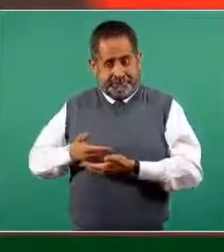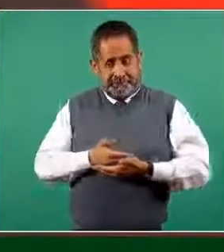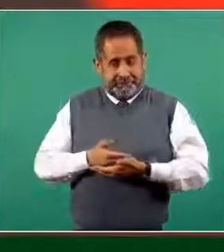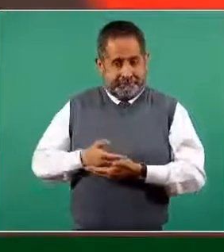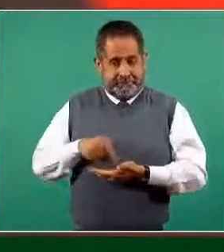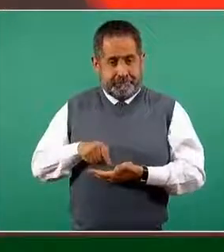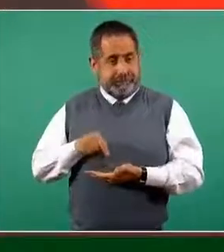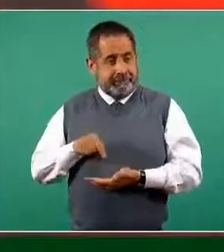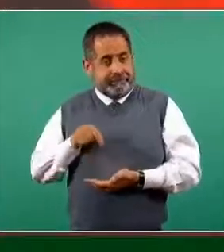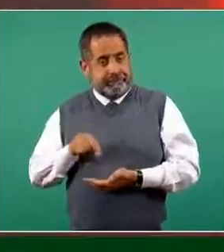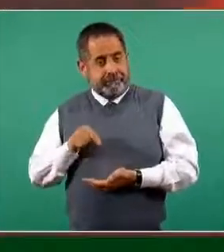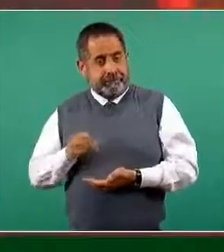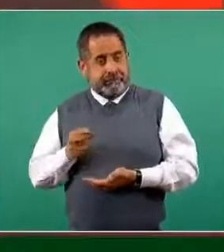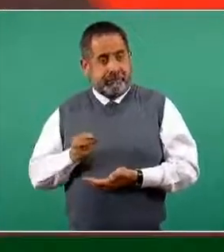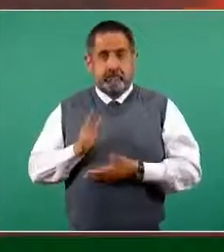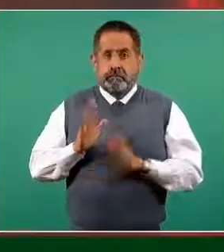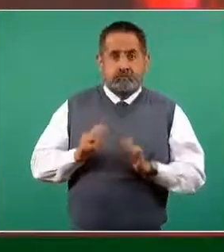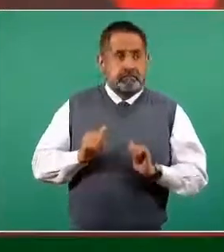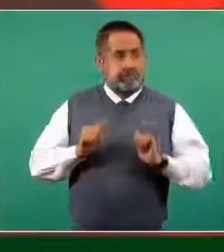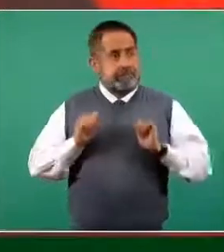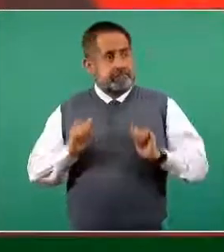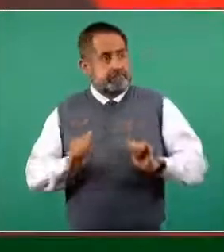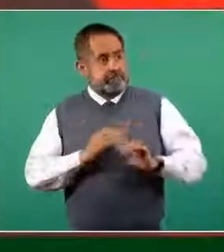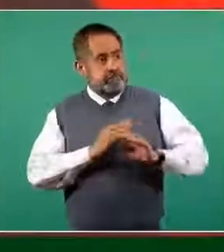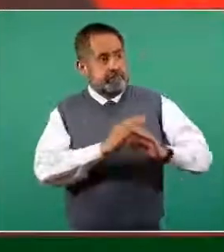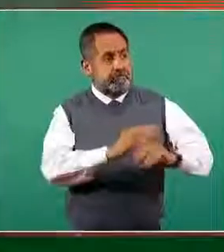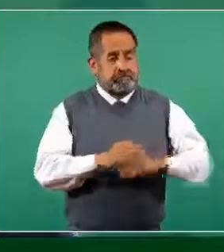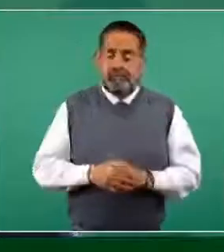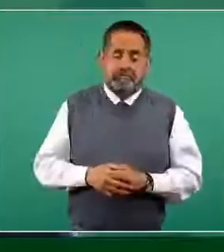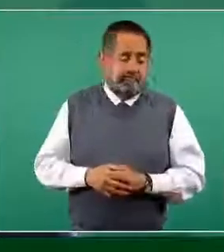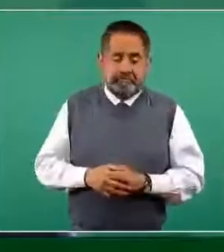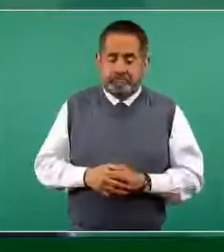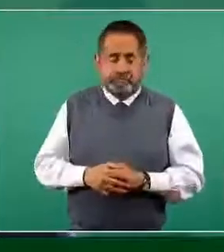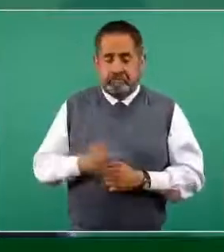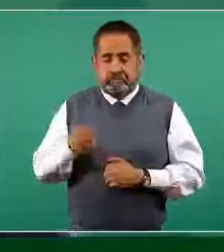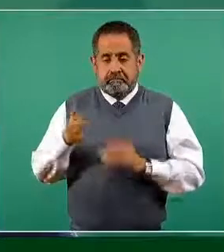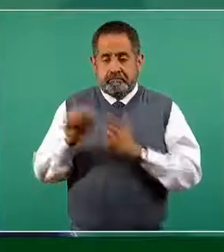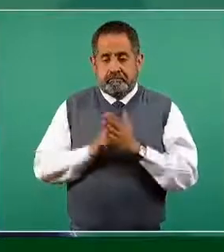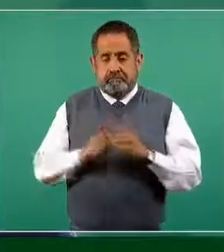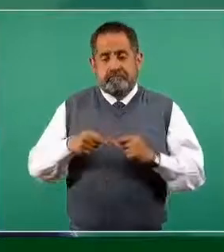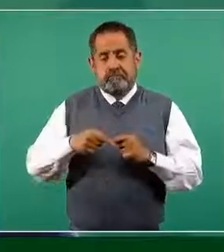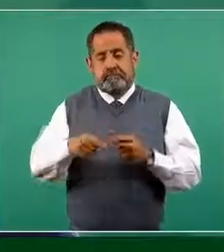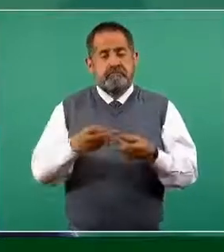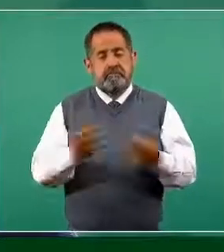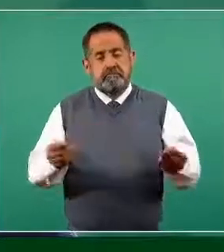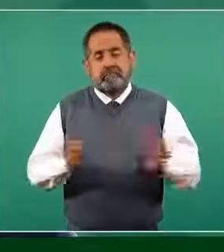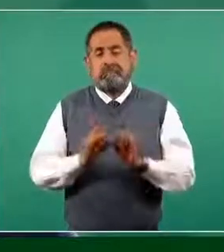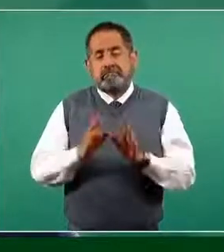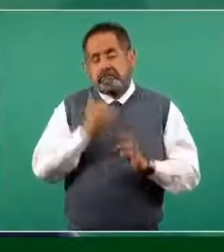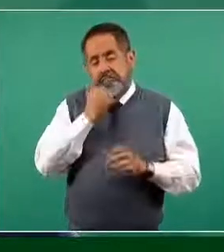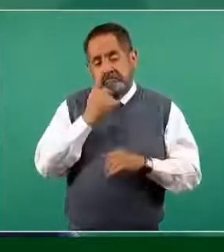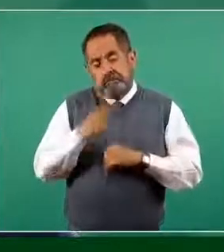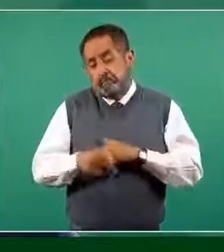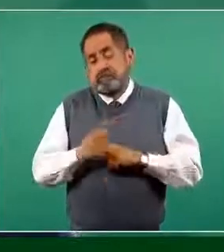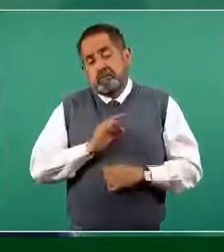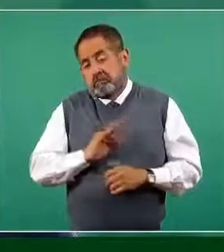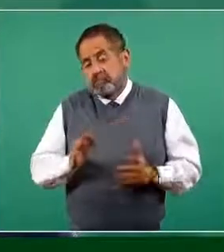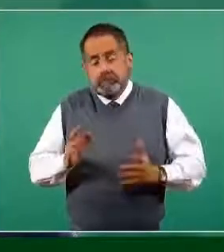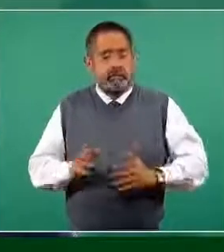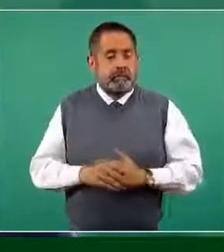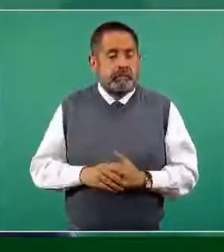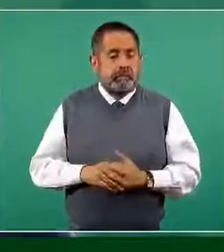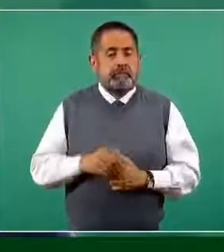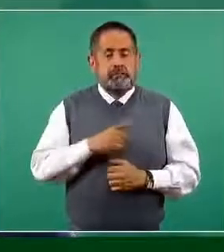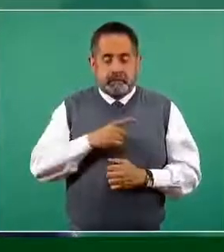no necesariamente tiene inmunidad más allá de esos 6 meses. De modo que en su momento se